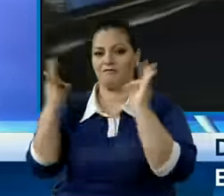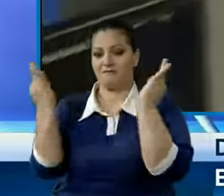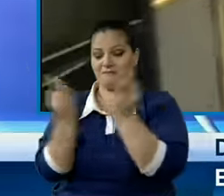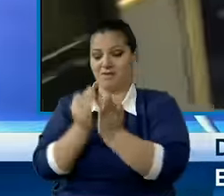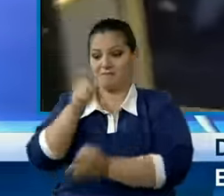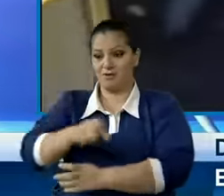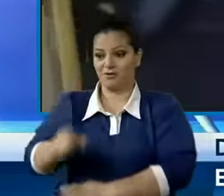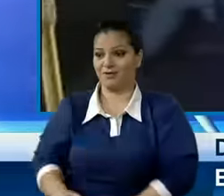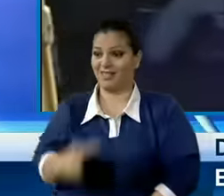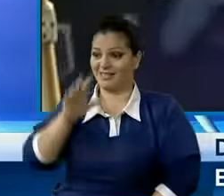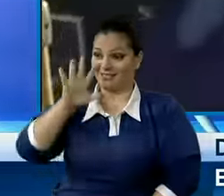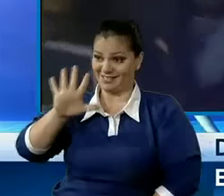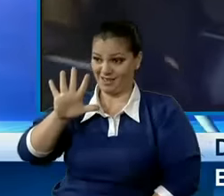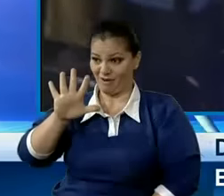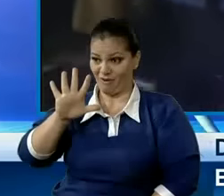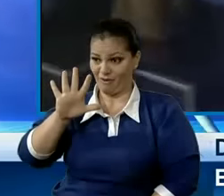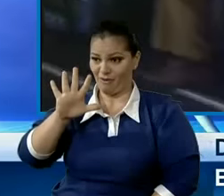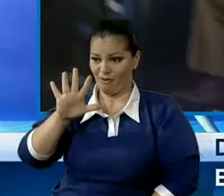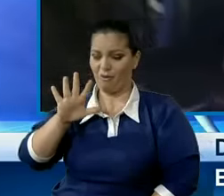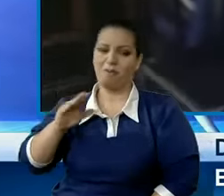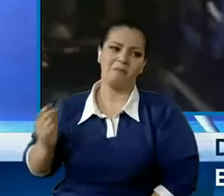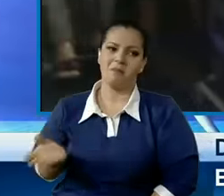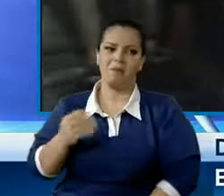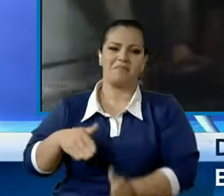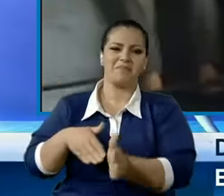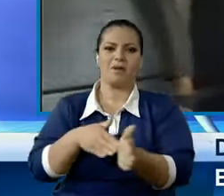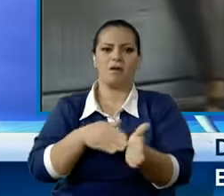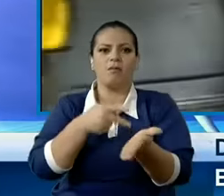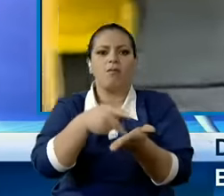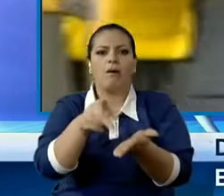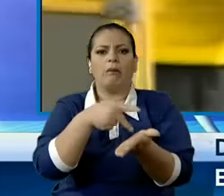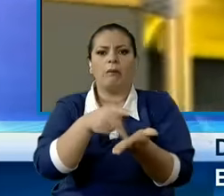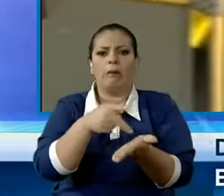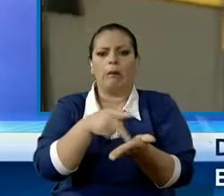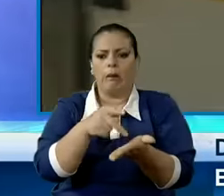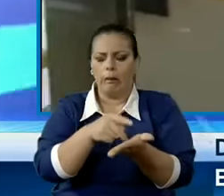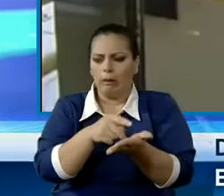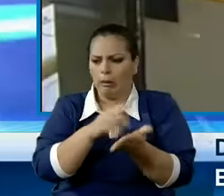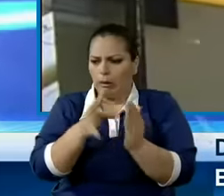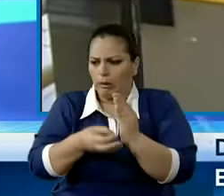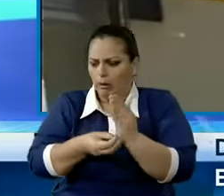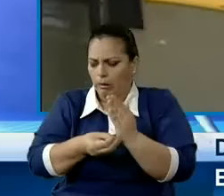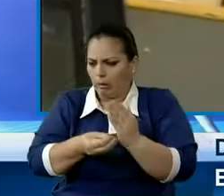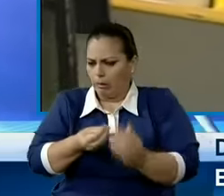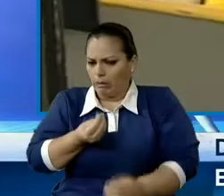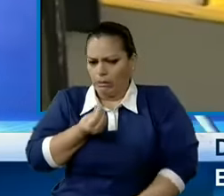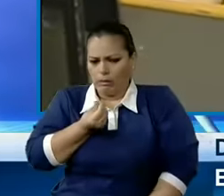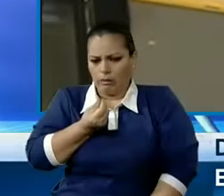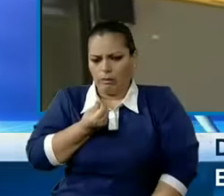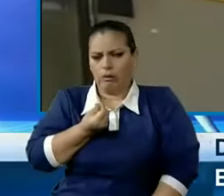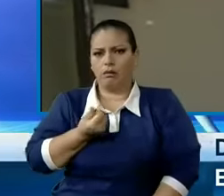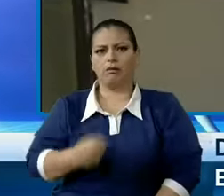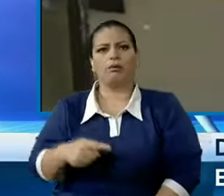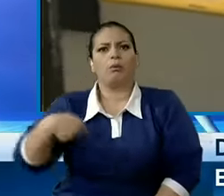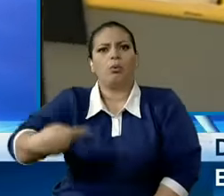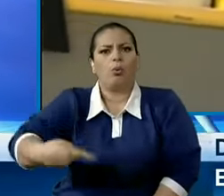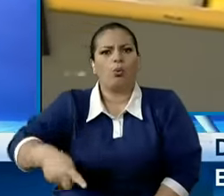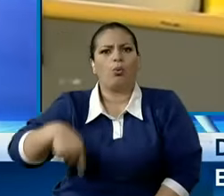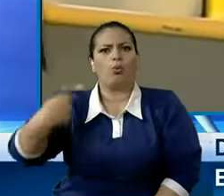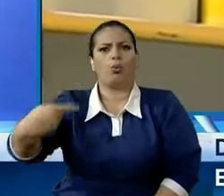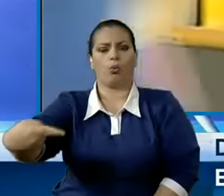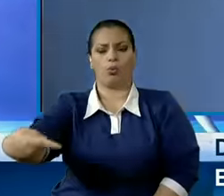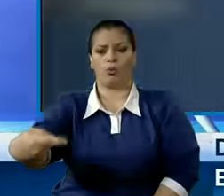incrementados 5 centavos por cada uno, son 25 centavos de ida y 25 de regreso, son 50 diarios, y va sumando a diario. A eso se